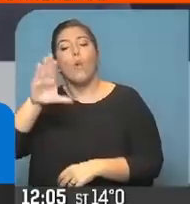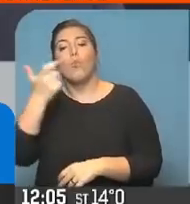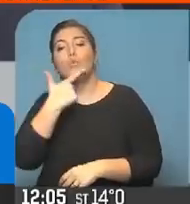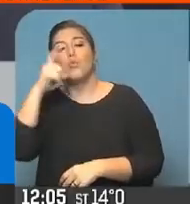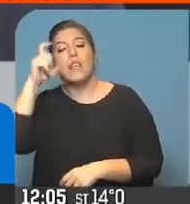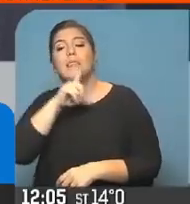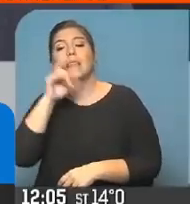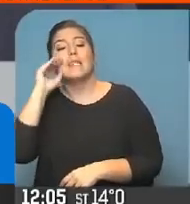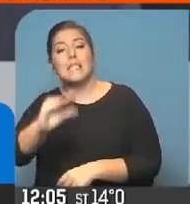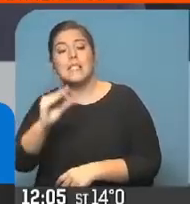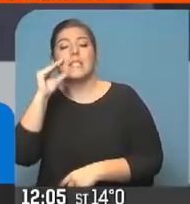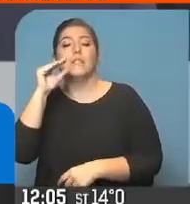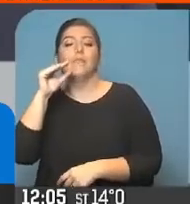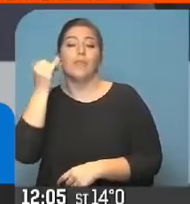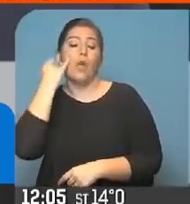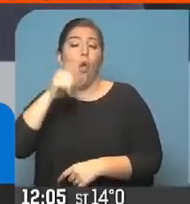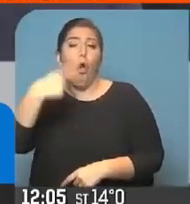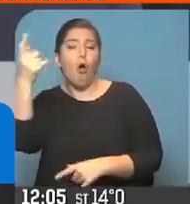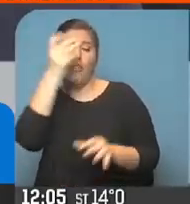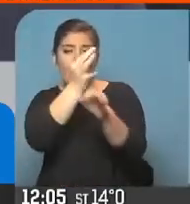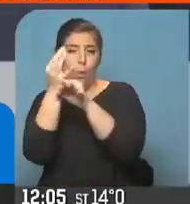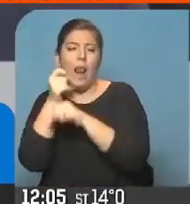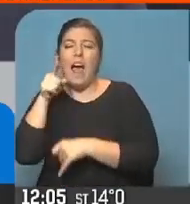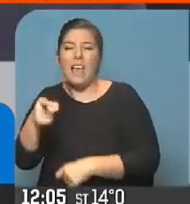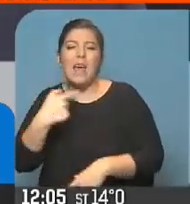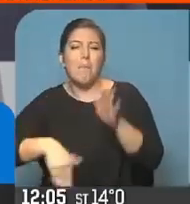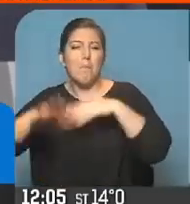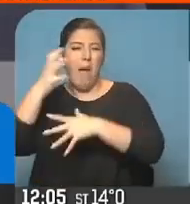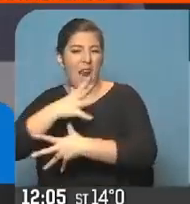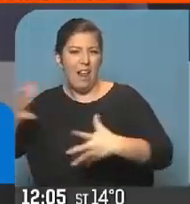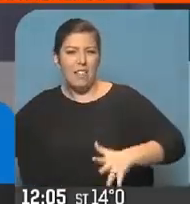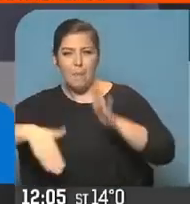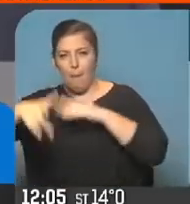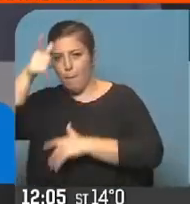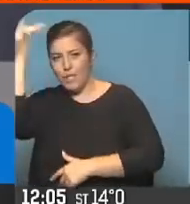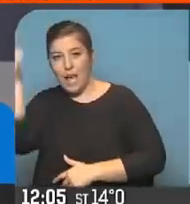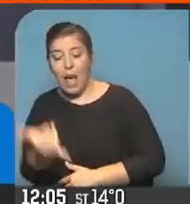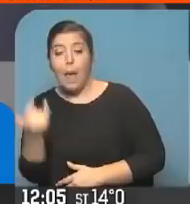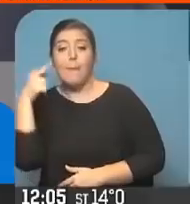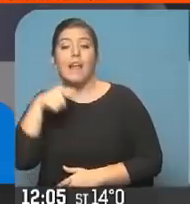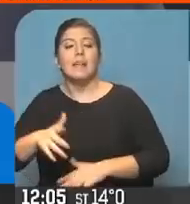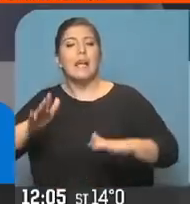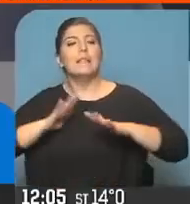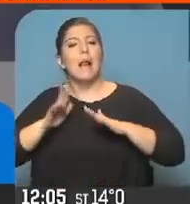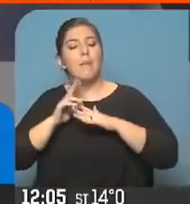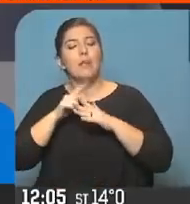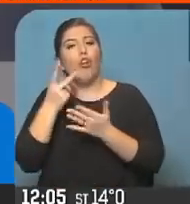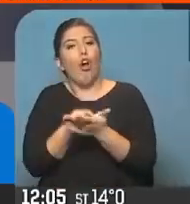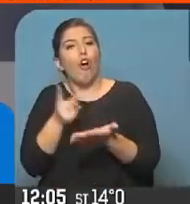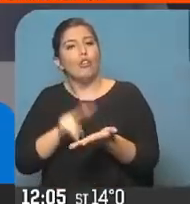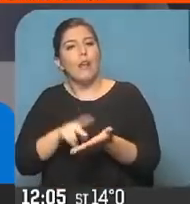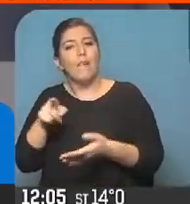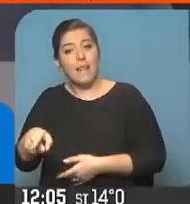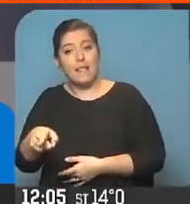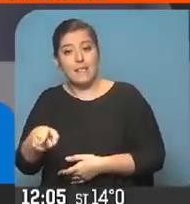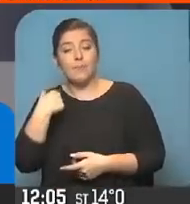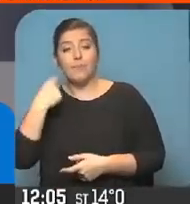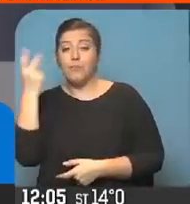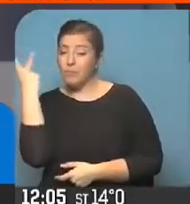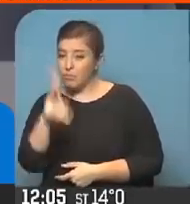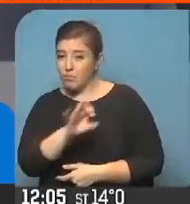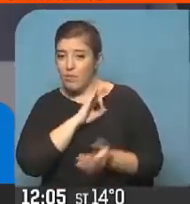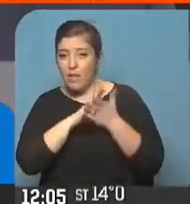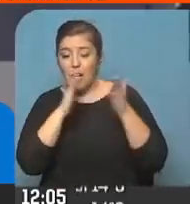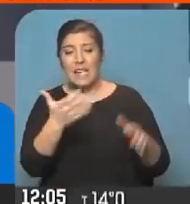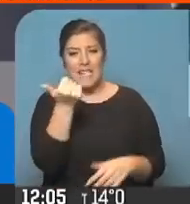tenemos en la provincia de wasit porque tal vez en la más grande y donde más policías se concentran para este entrenamiento que tenemos vamos el segundo del año